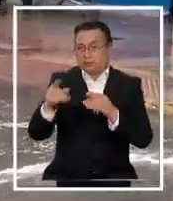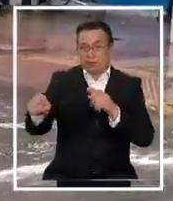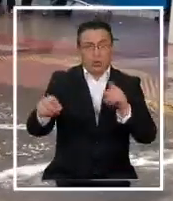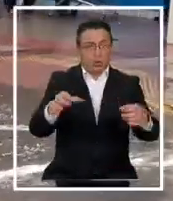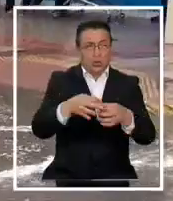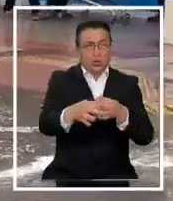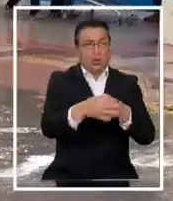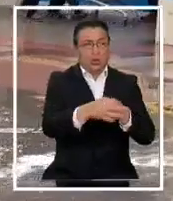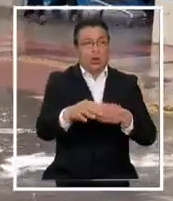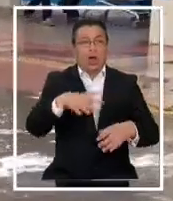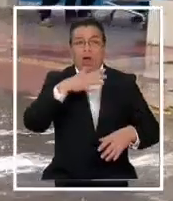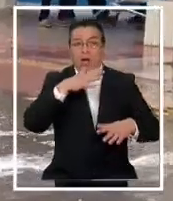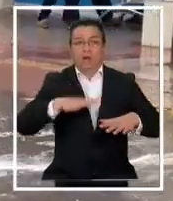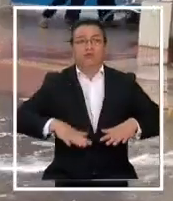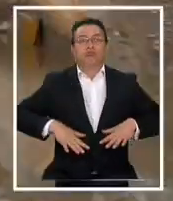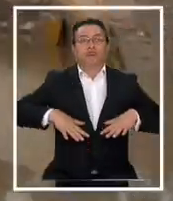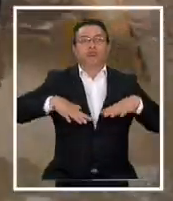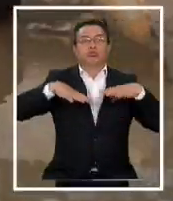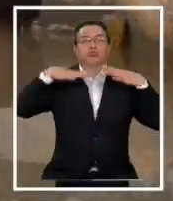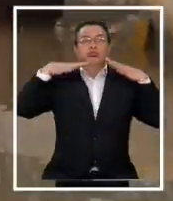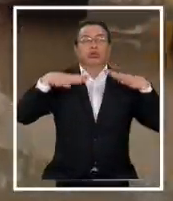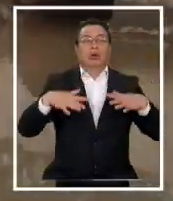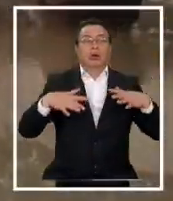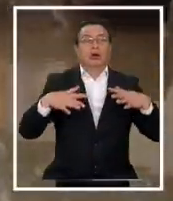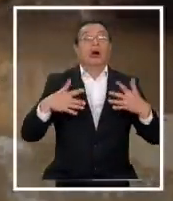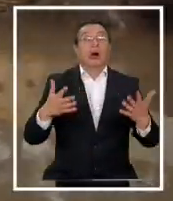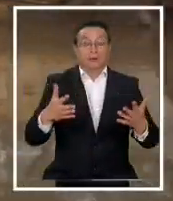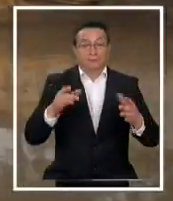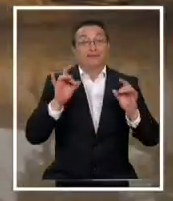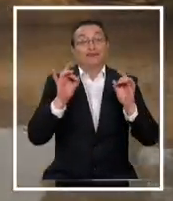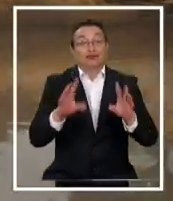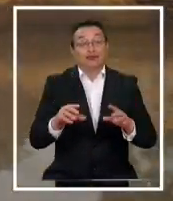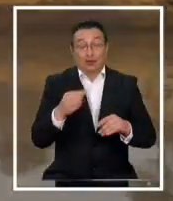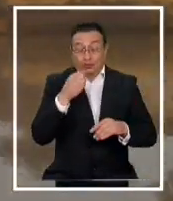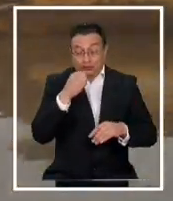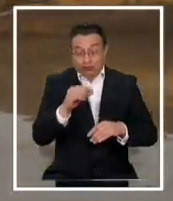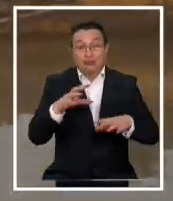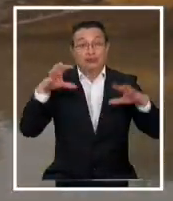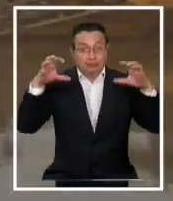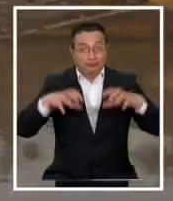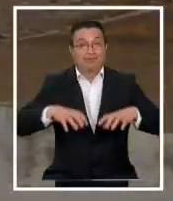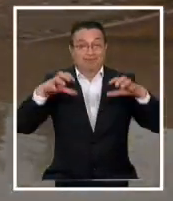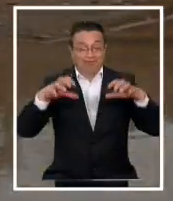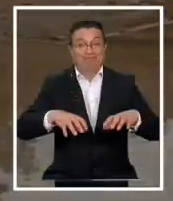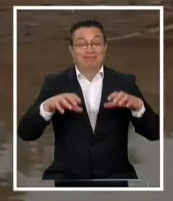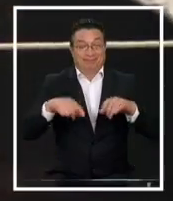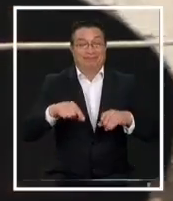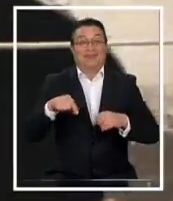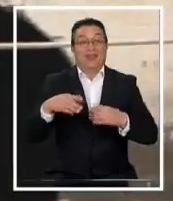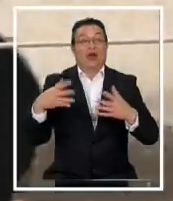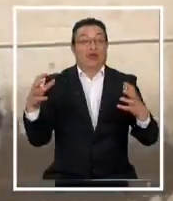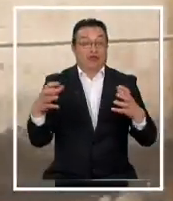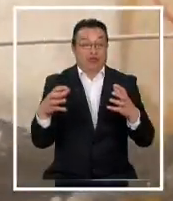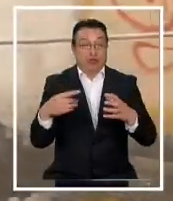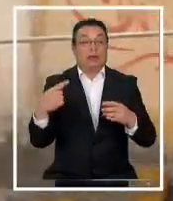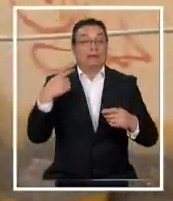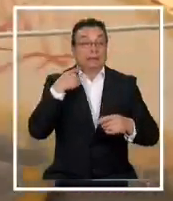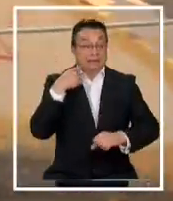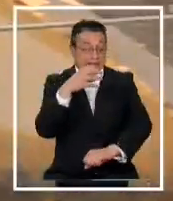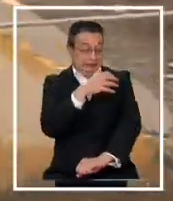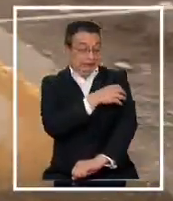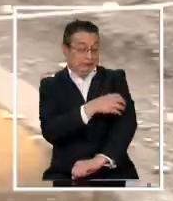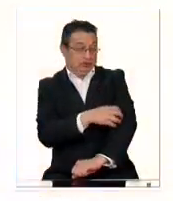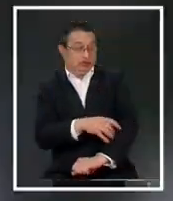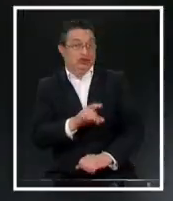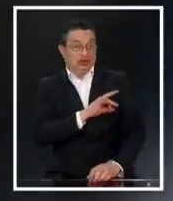enteras sobrepasadas de agua. Así se viven las primeras horas de un nuevo sistema frontal que golpea varias regiones